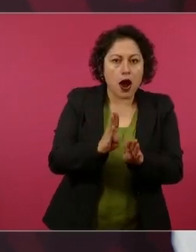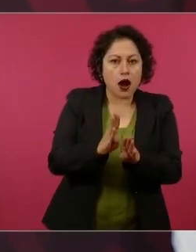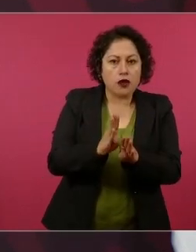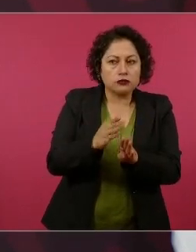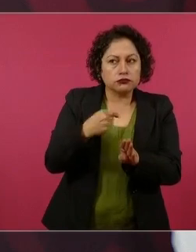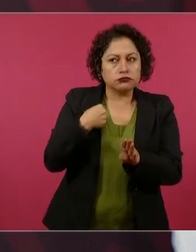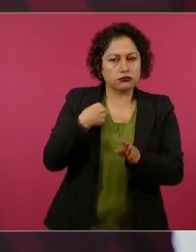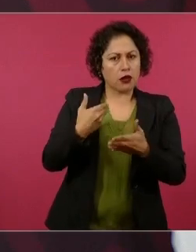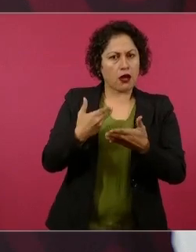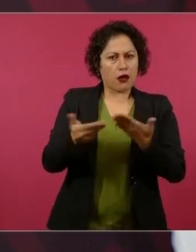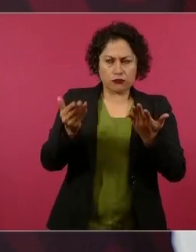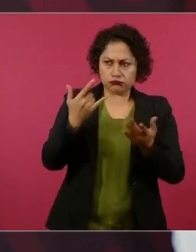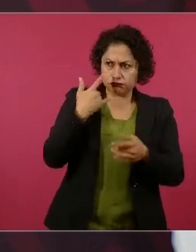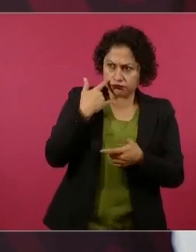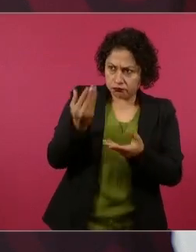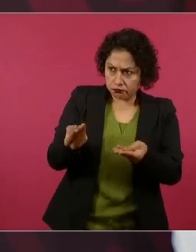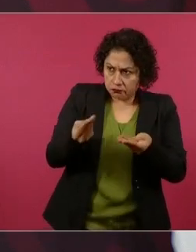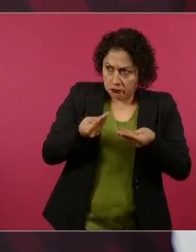legalmente.